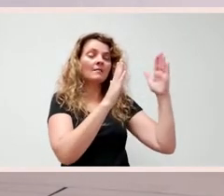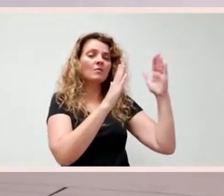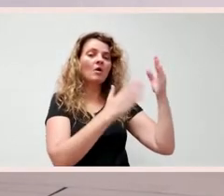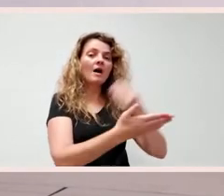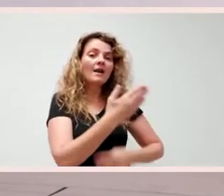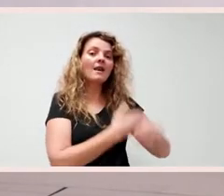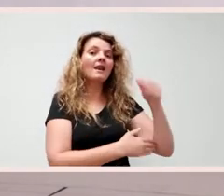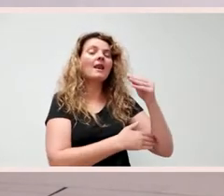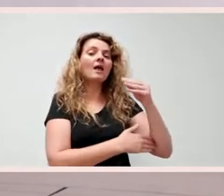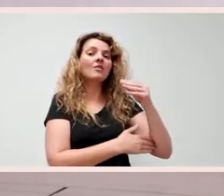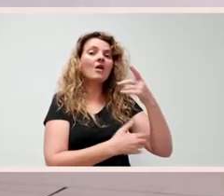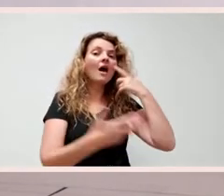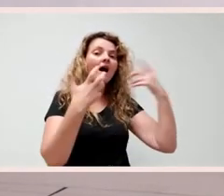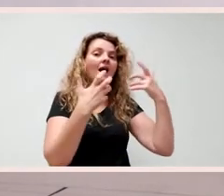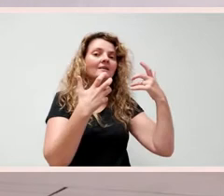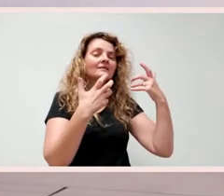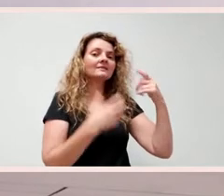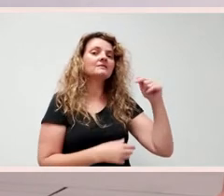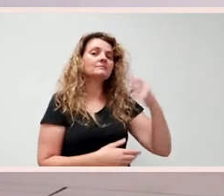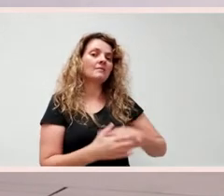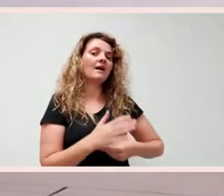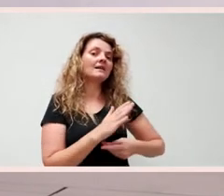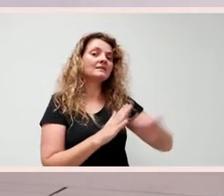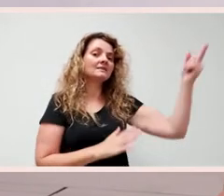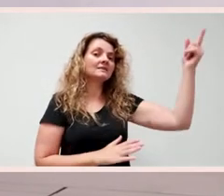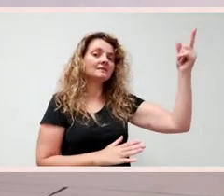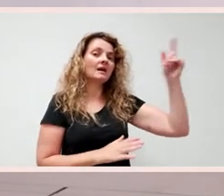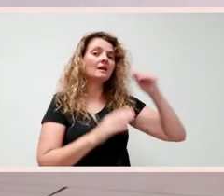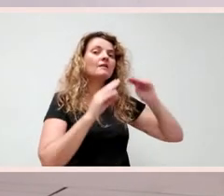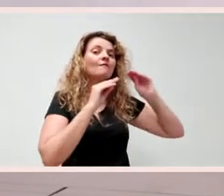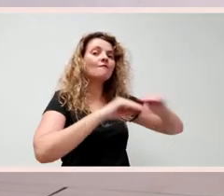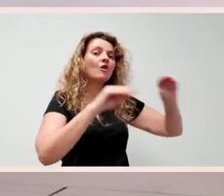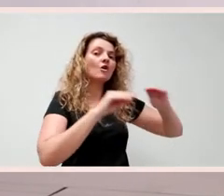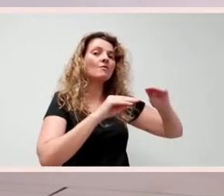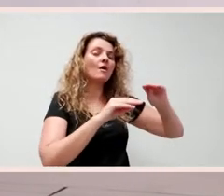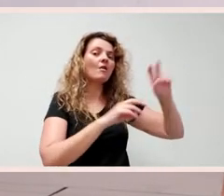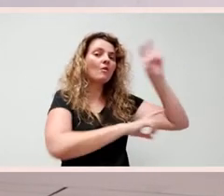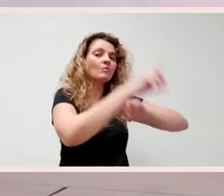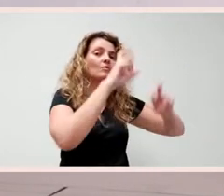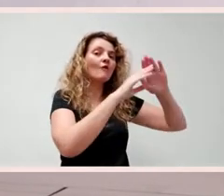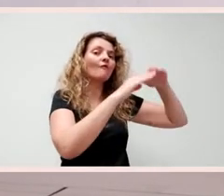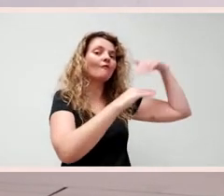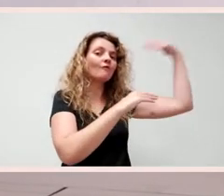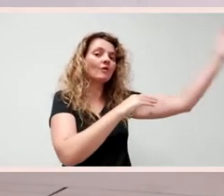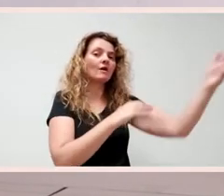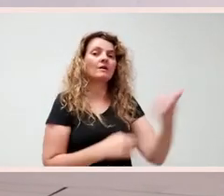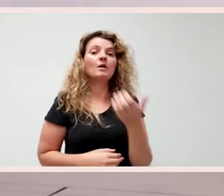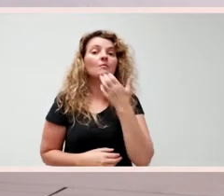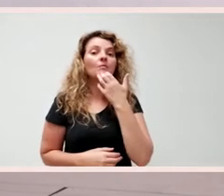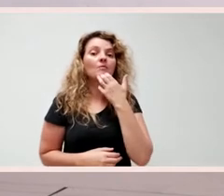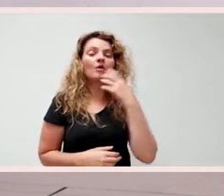Colmeiro, Laxeiro, Acuña, Torres e unha infinidade de artistas nacidos nados na nosa